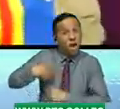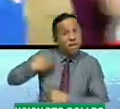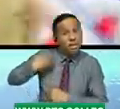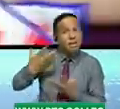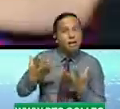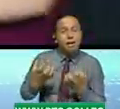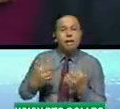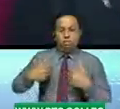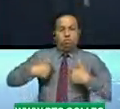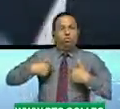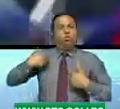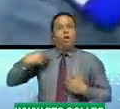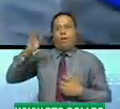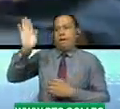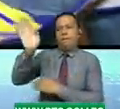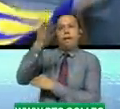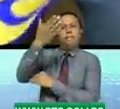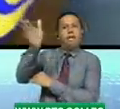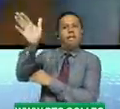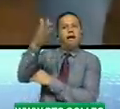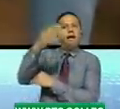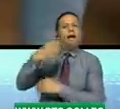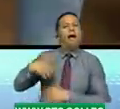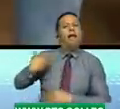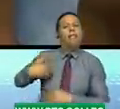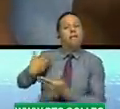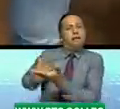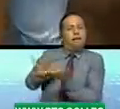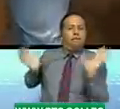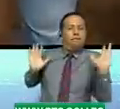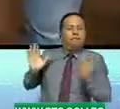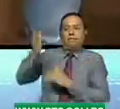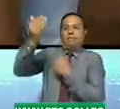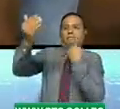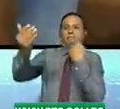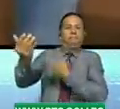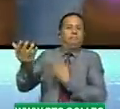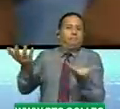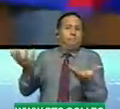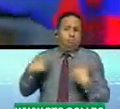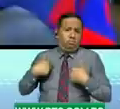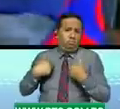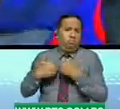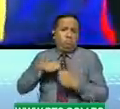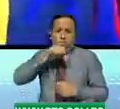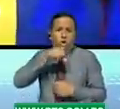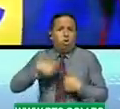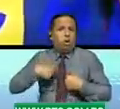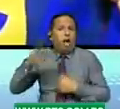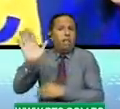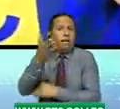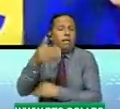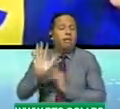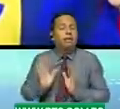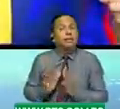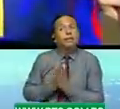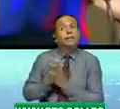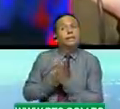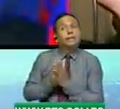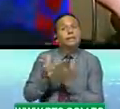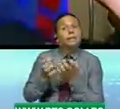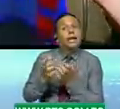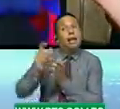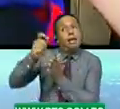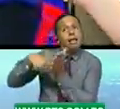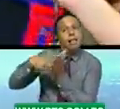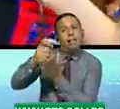traje hasta la banderita del Atleti. Aquí mi pana es hincha del Atleti. Yo también sigo al Atleti, entonces esperando a tener la firma aquí de Rodri de